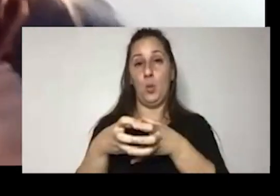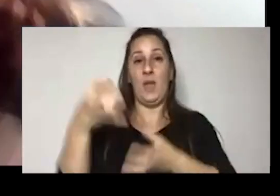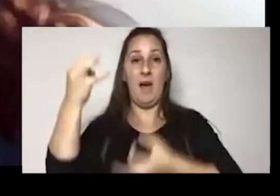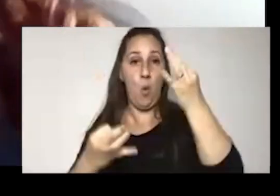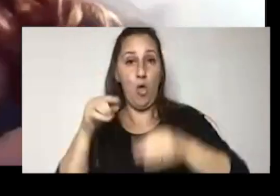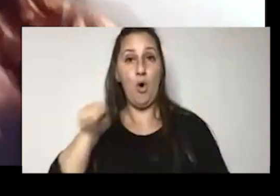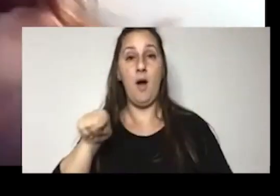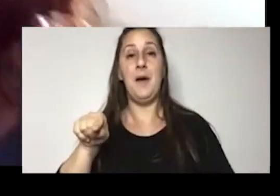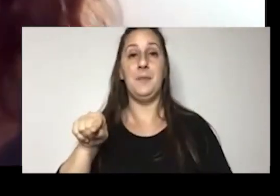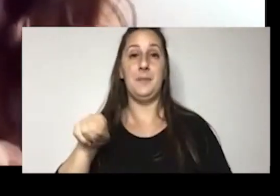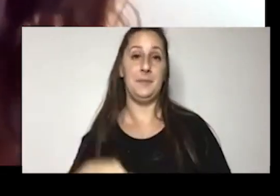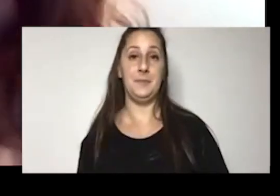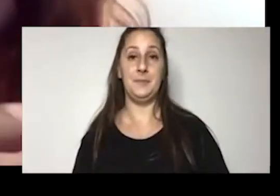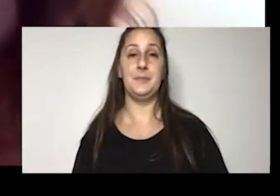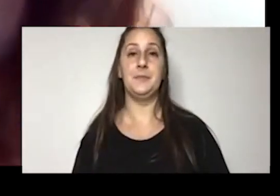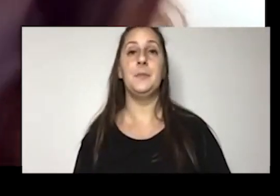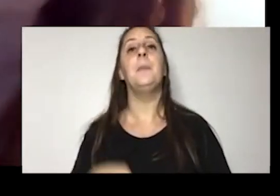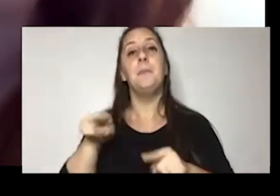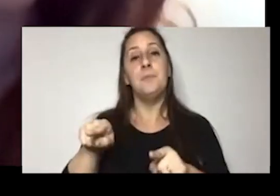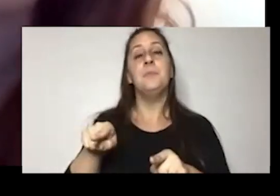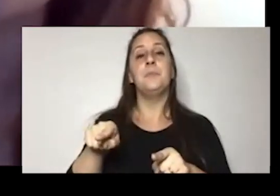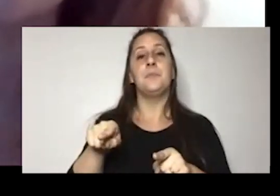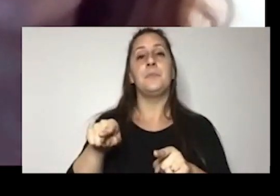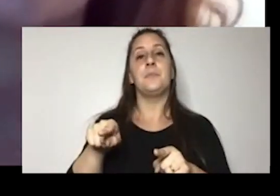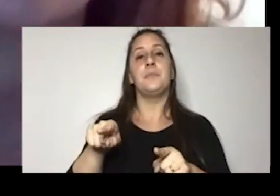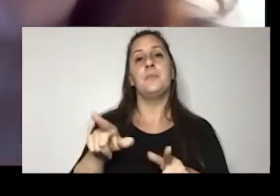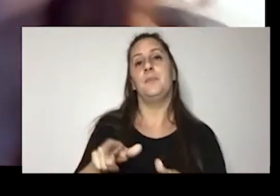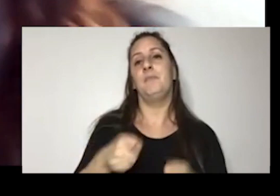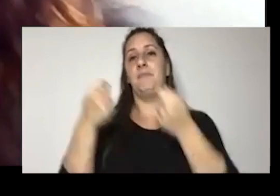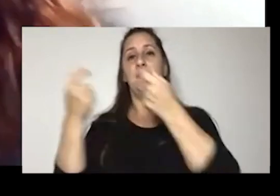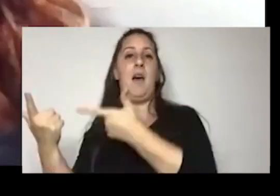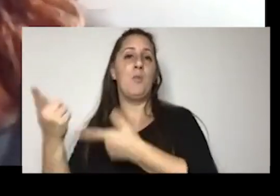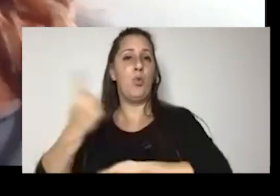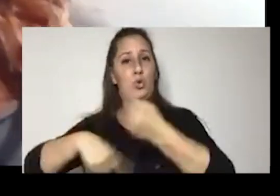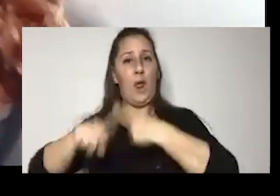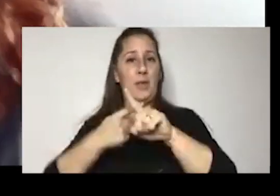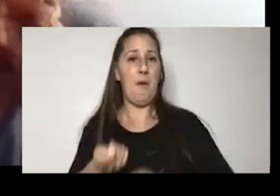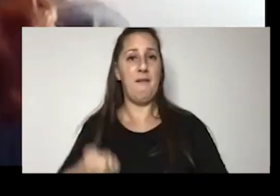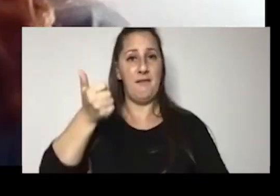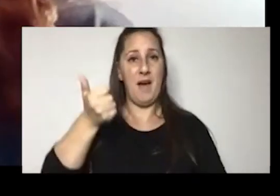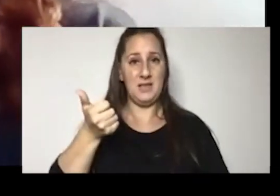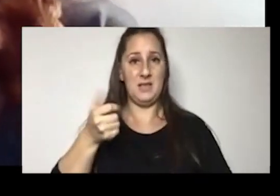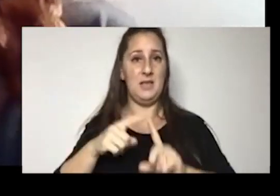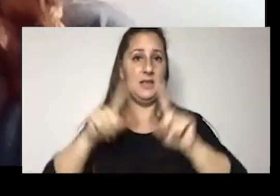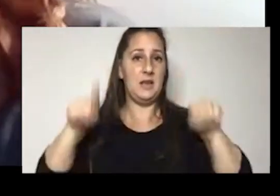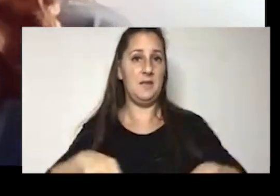esa para facilitar el trámite nada más del certificado único de